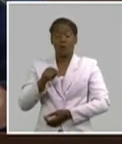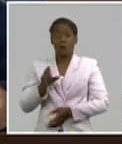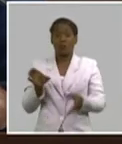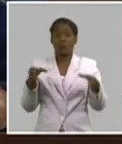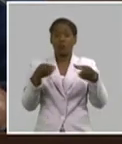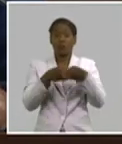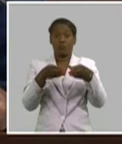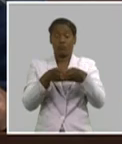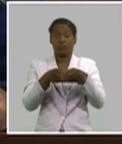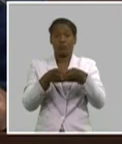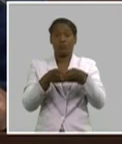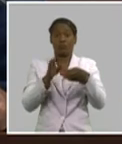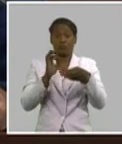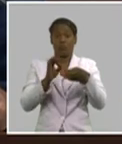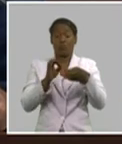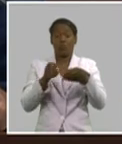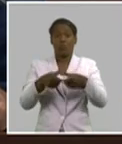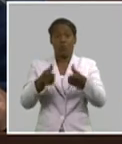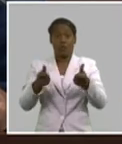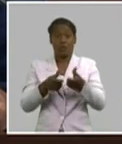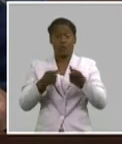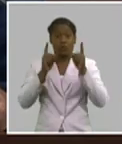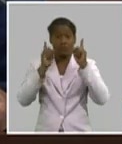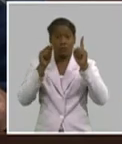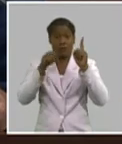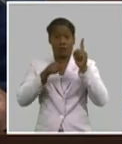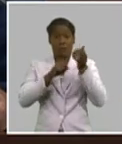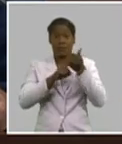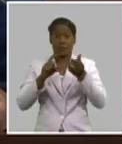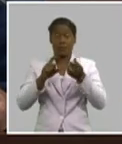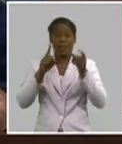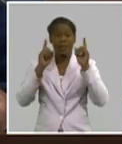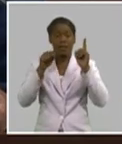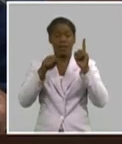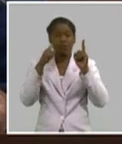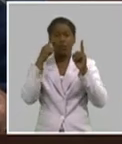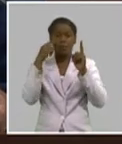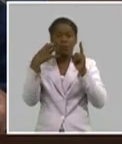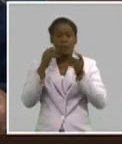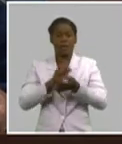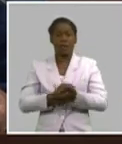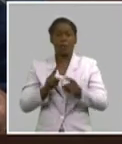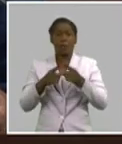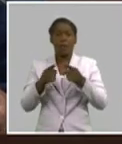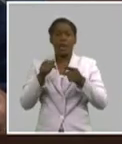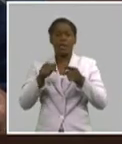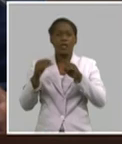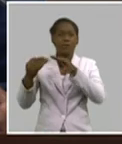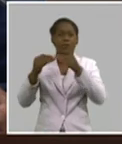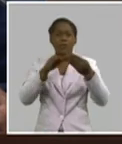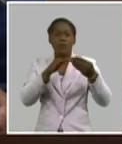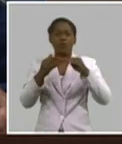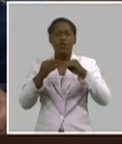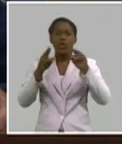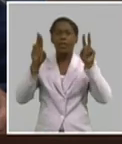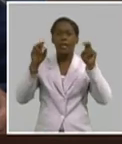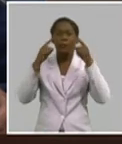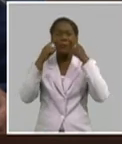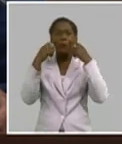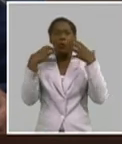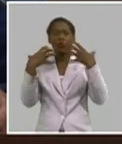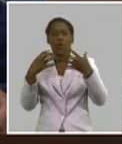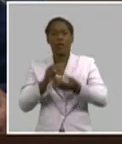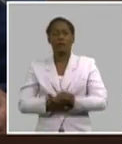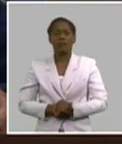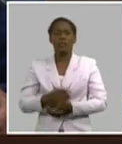ya en este Congreso es totalmente aportador por la riqueza que ha tenido. Aquí, además de ser un debate, a mi modo de ver, maduro, honesto, se ha hecho